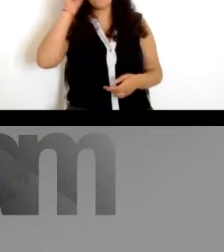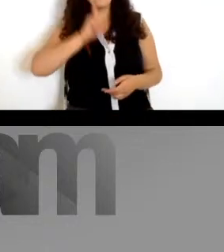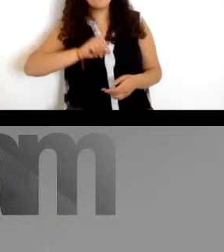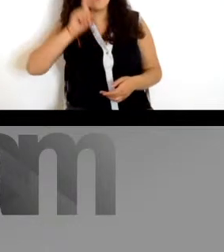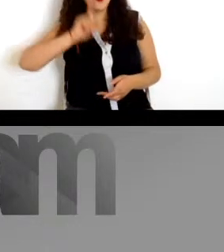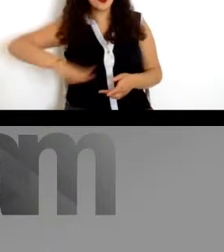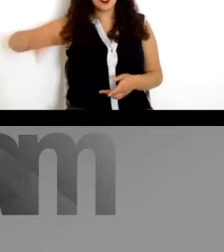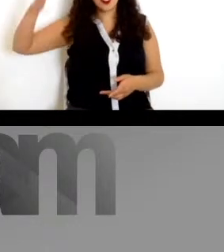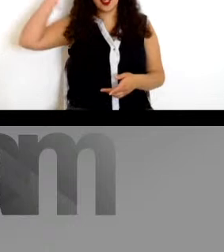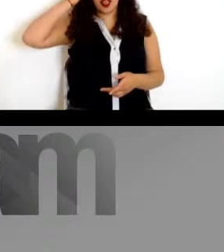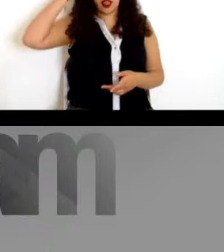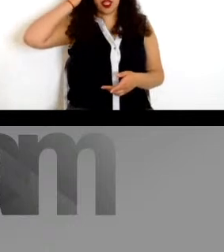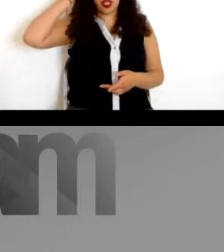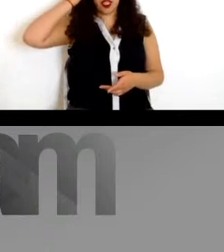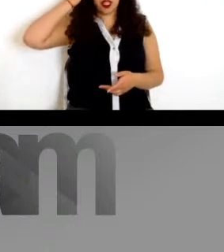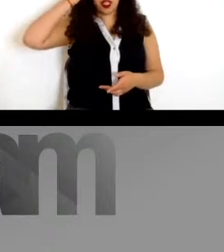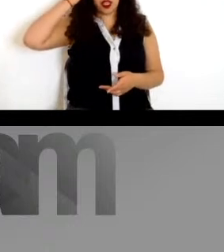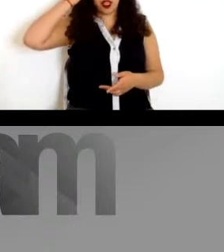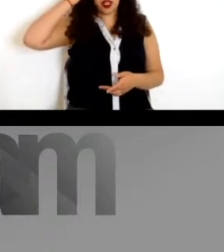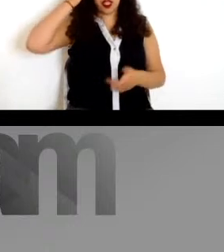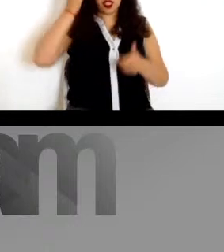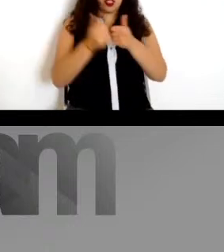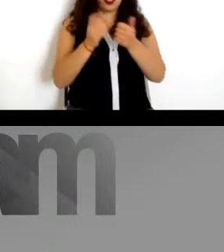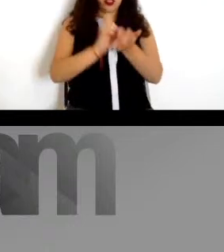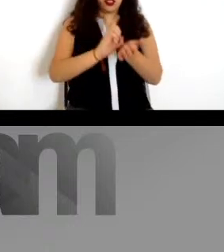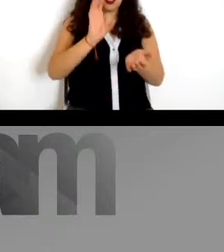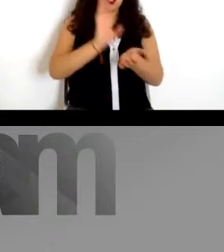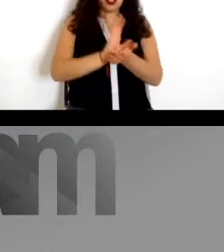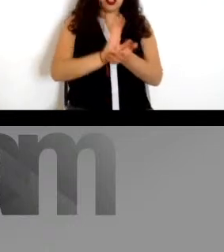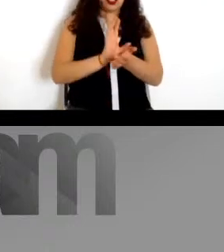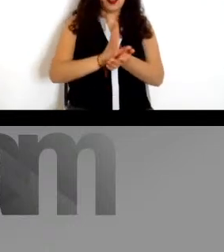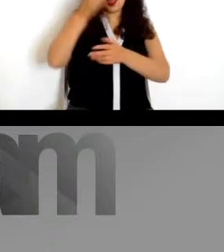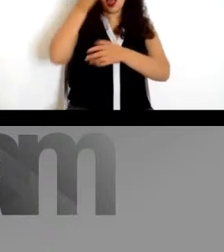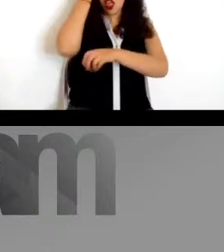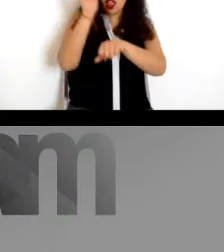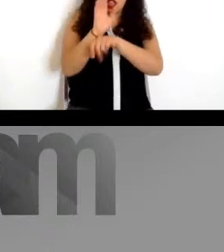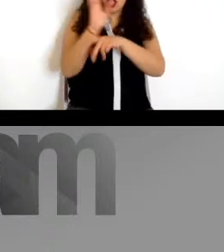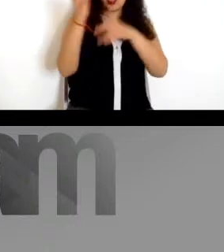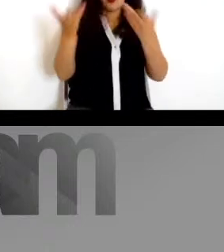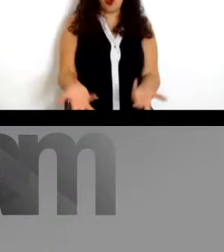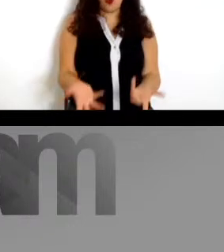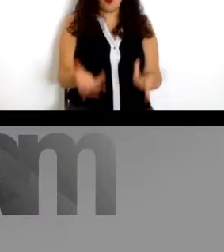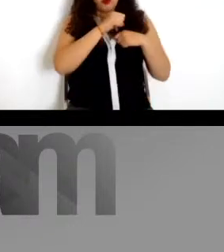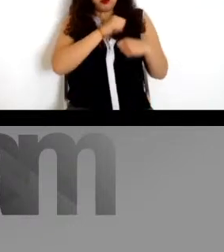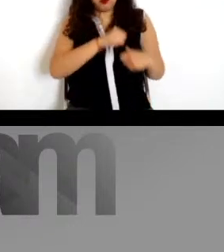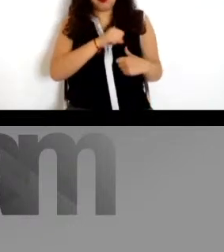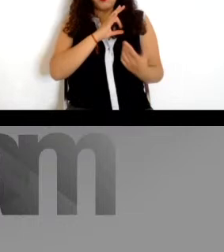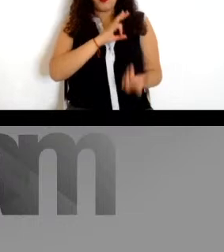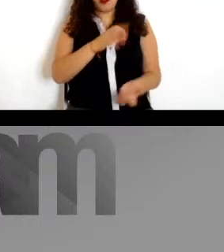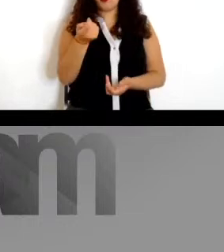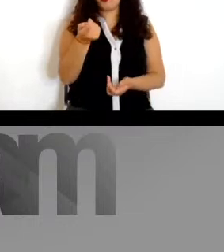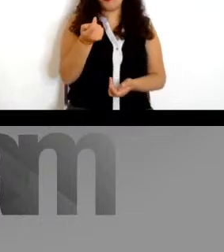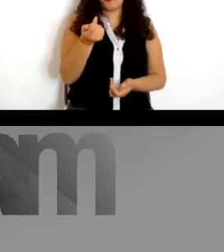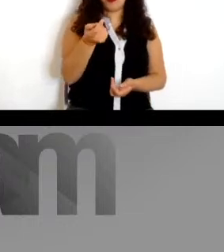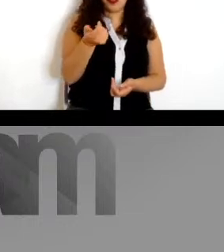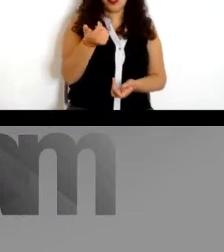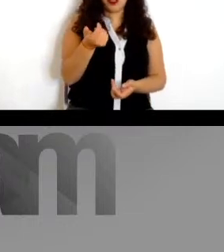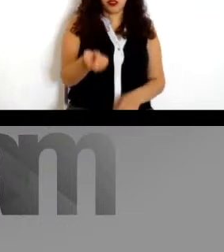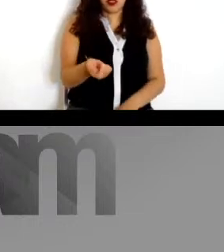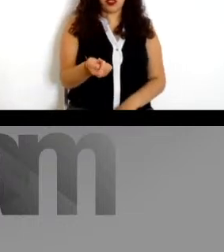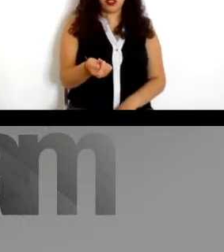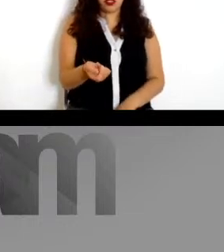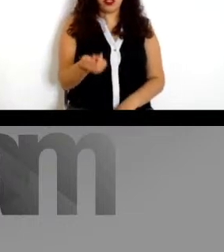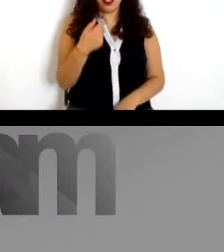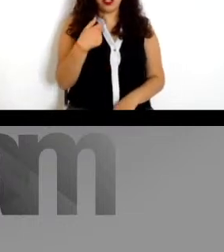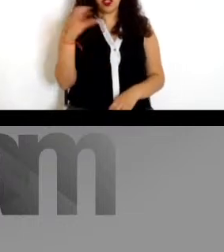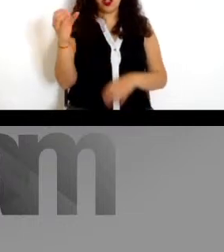por ejemplo, mujeres con discapacidad en puestos directivos, en gerencias, son muy pocas. Yo en realidad he tenido la oportunidad de